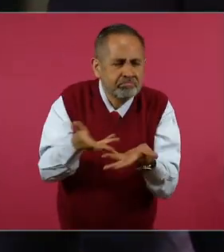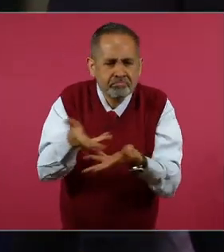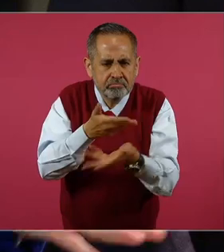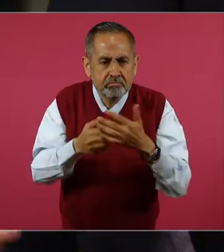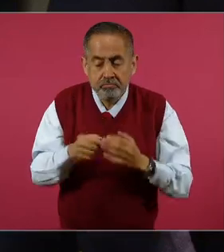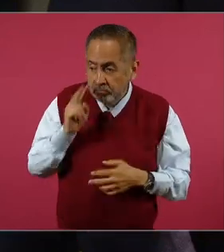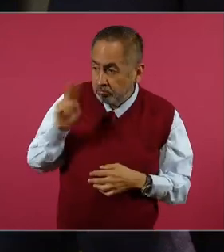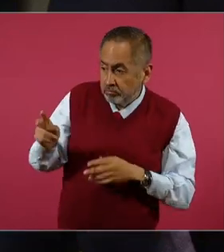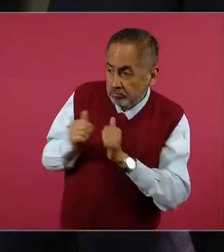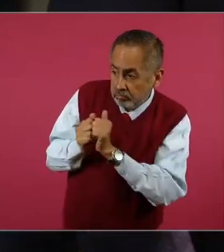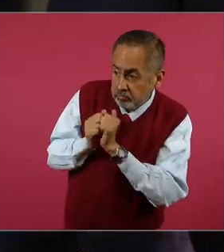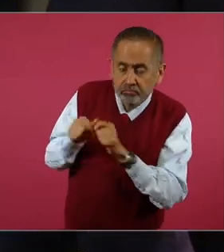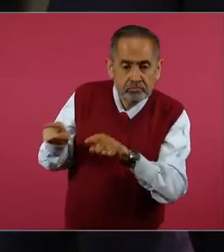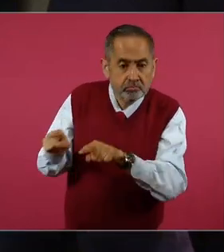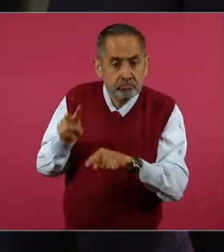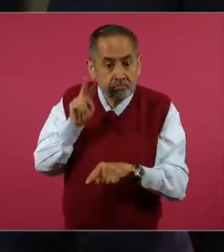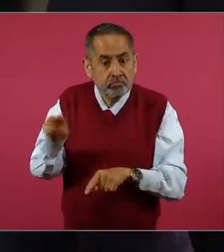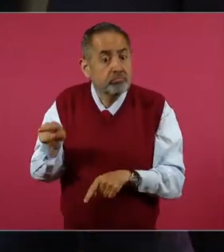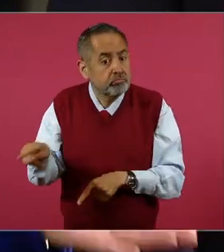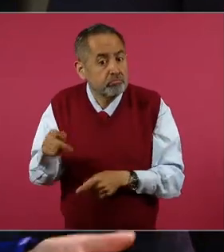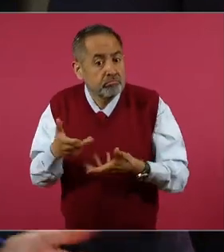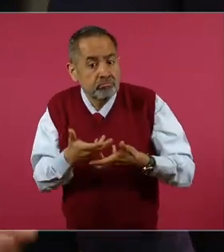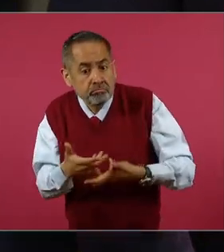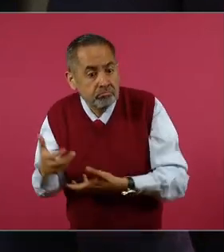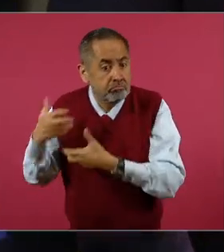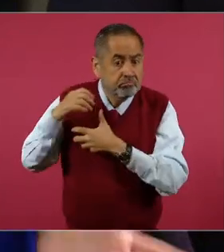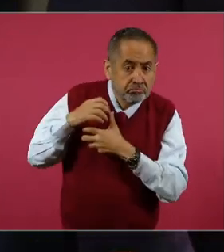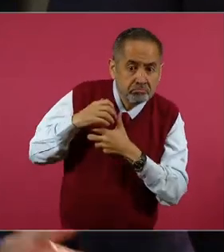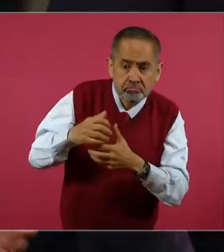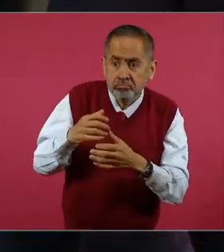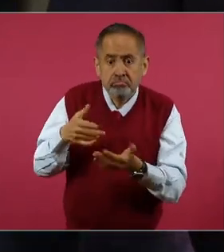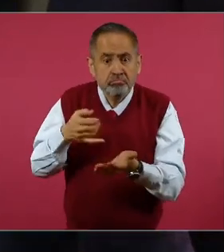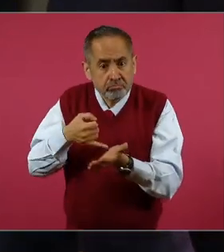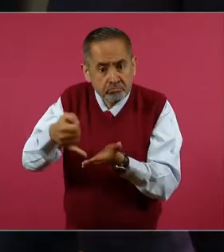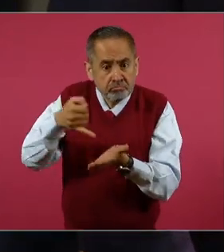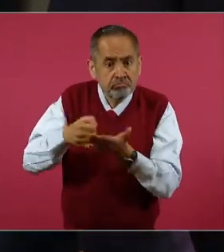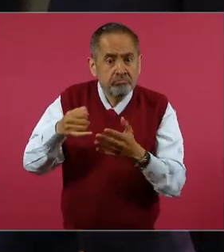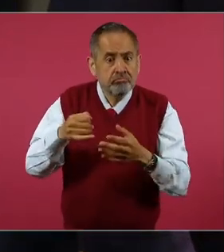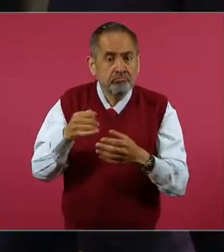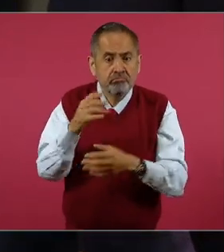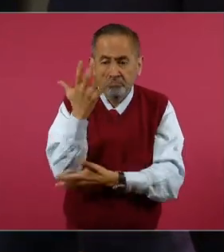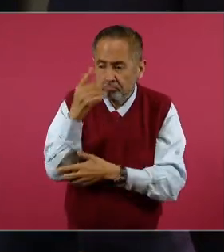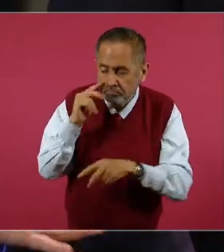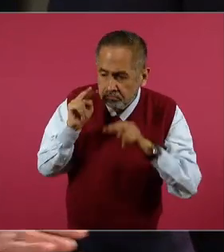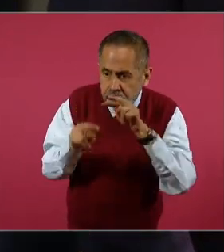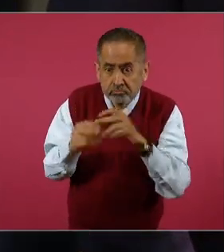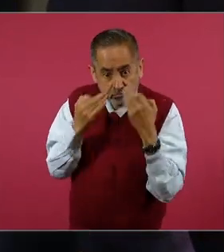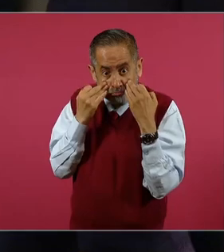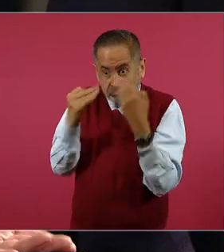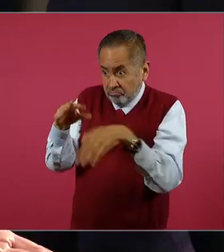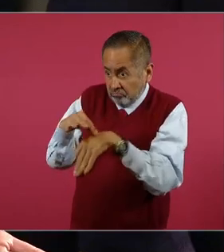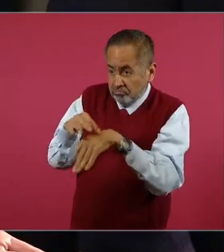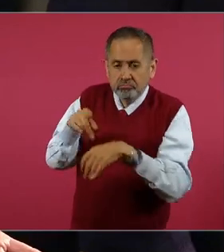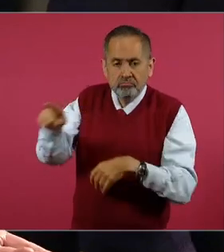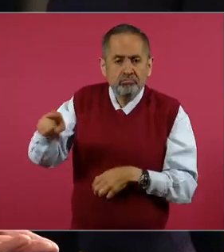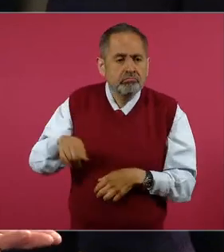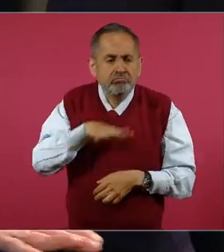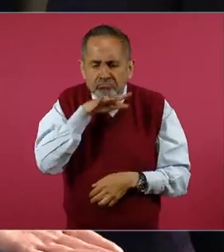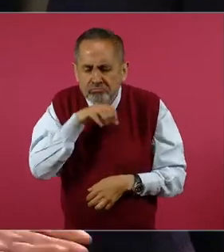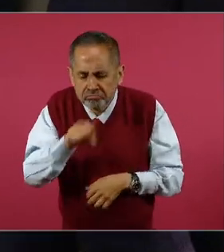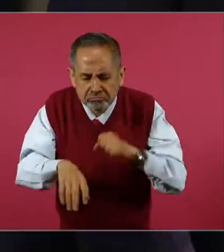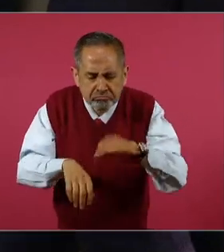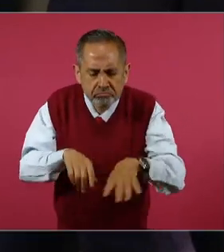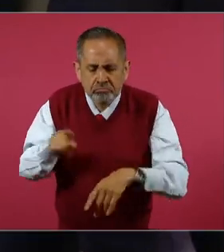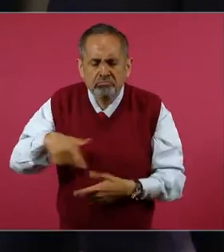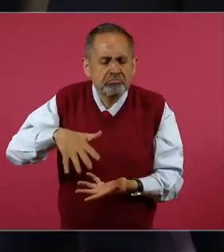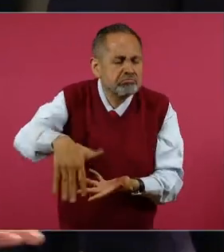y convivir con ella y cargar juntas árboles, plantar. La vi recoger la basura de la calle que no era la que